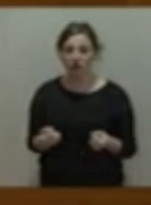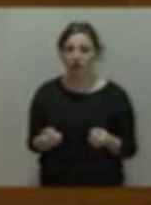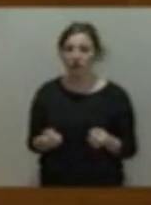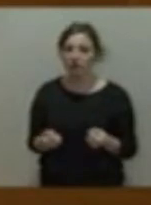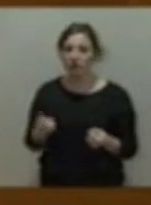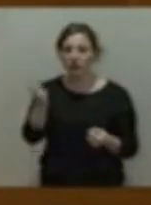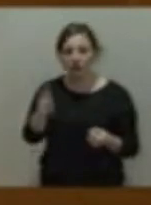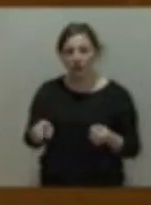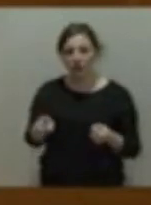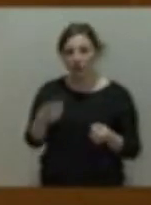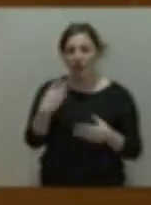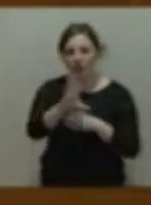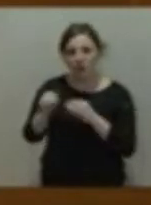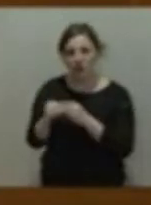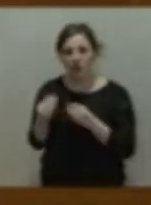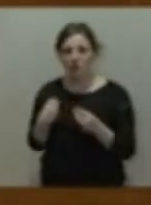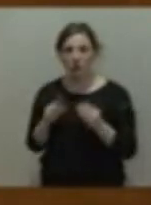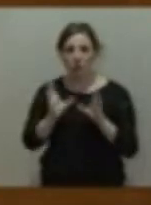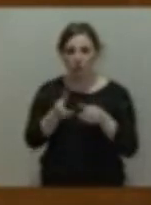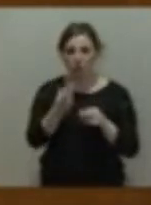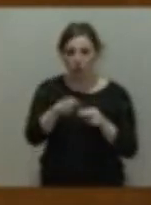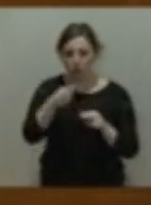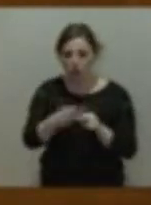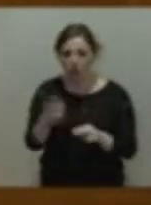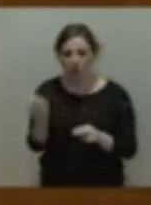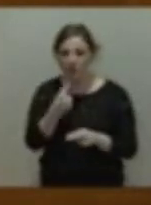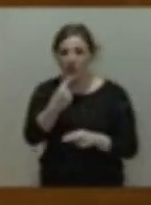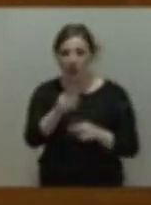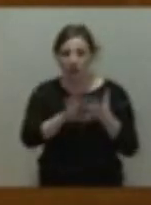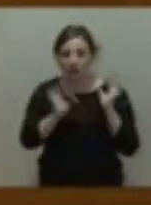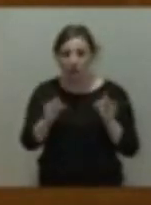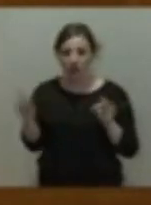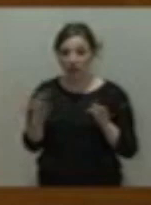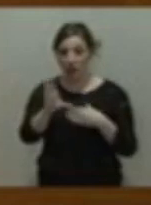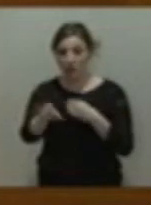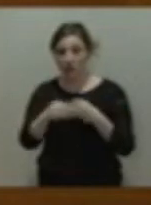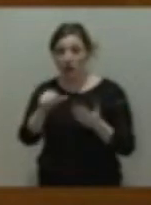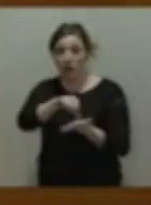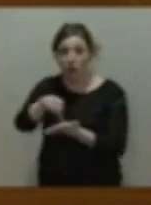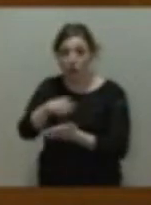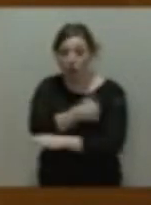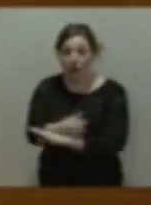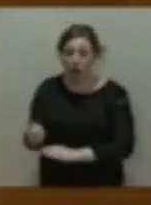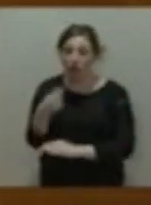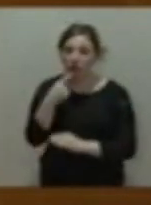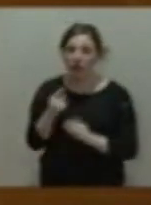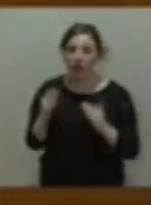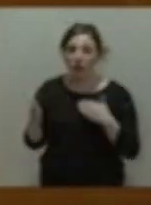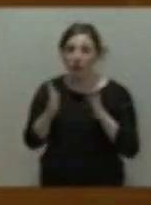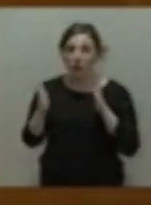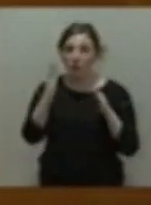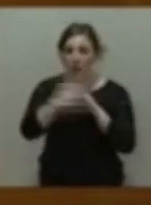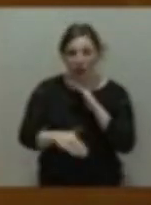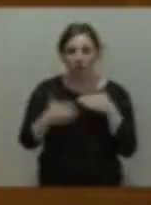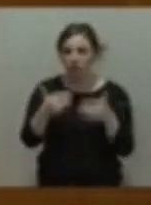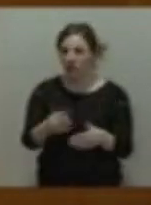a las enmiendas, por parte de mi grupo, tenemos que decir, en concreto, la de Ciudadanos, donde se plantea dar un plazo máximo e improrrogable de